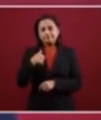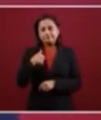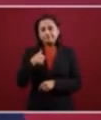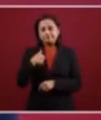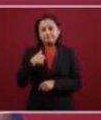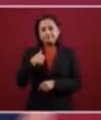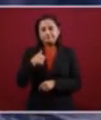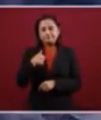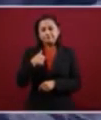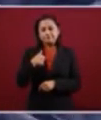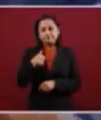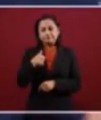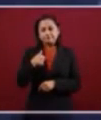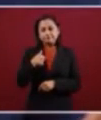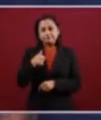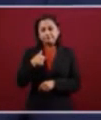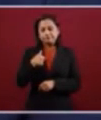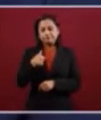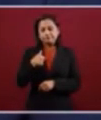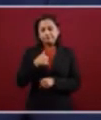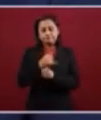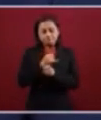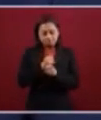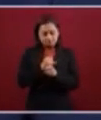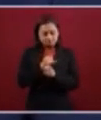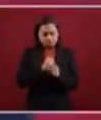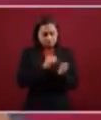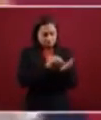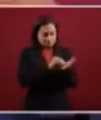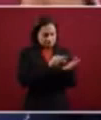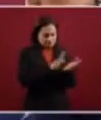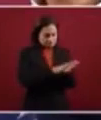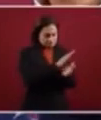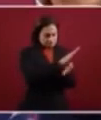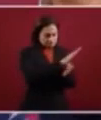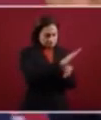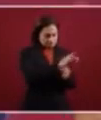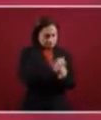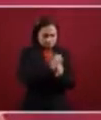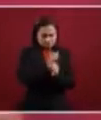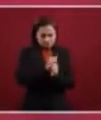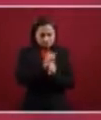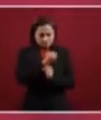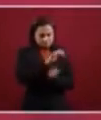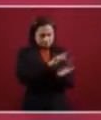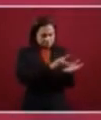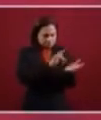ya cuando tenía yo los elementos suficientes, decir, no va a pasar nada,